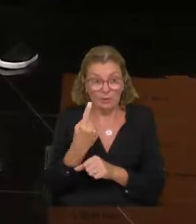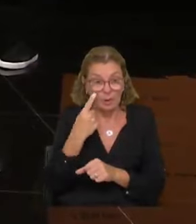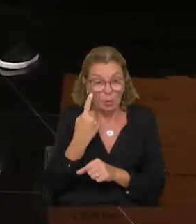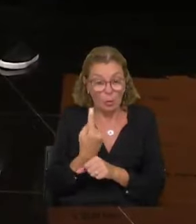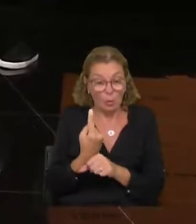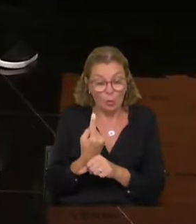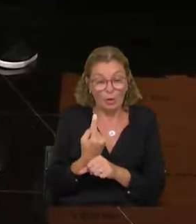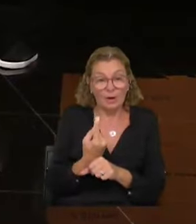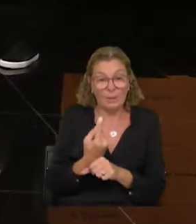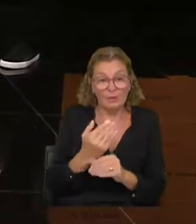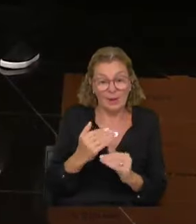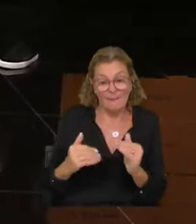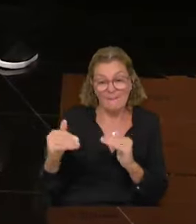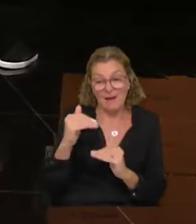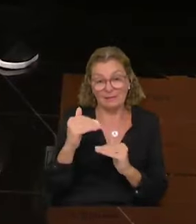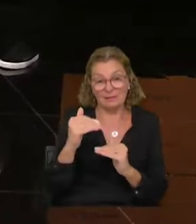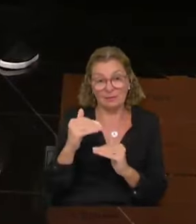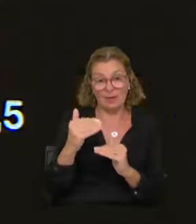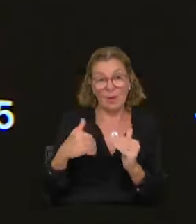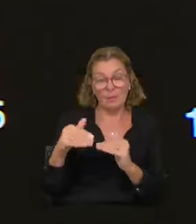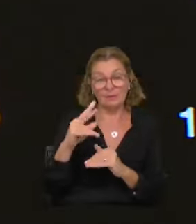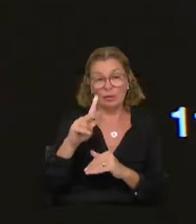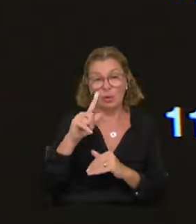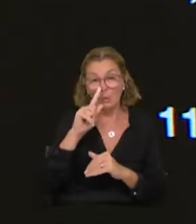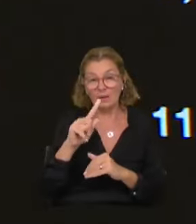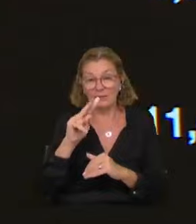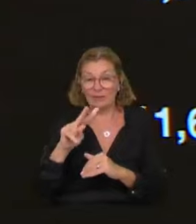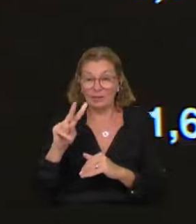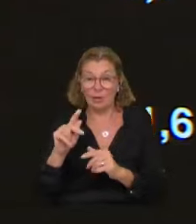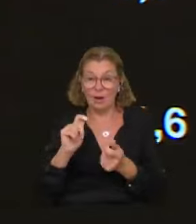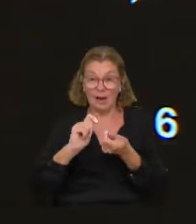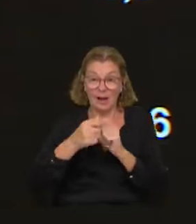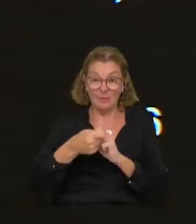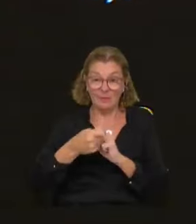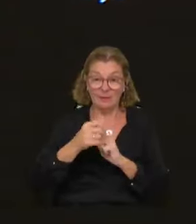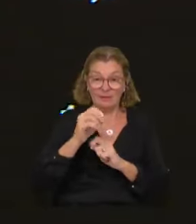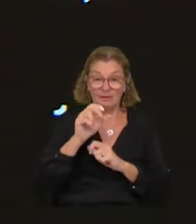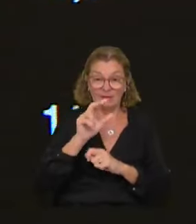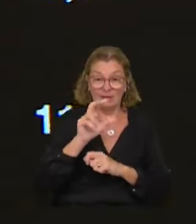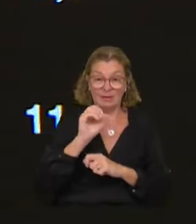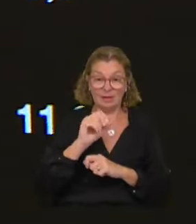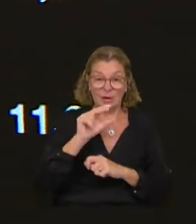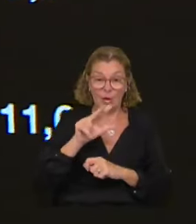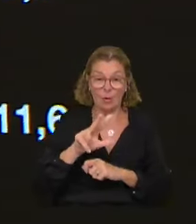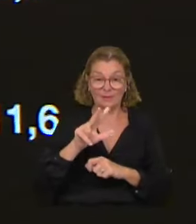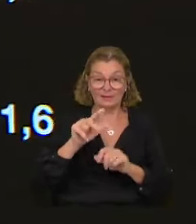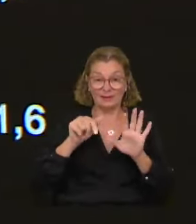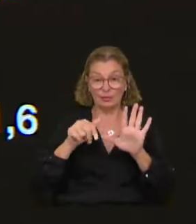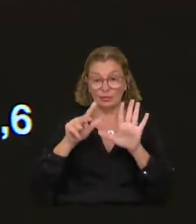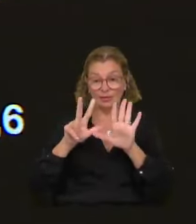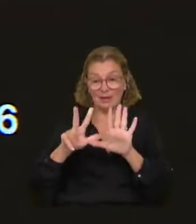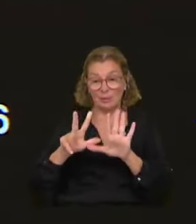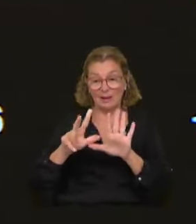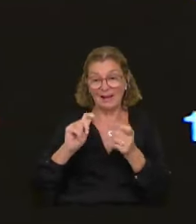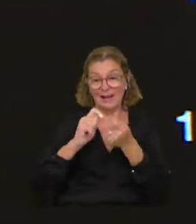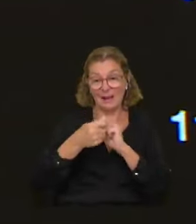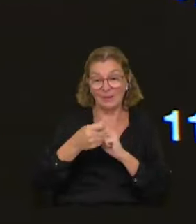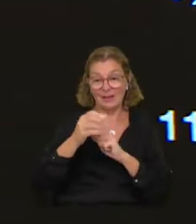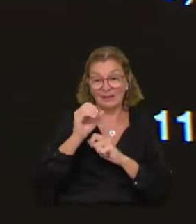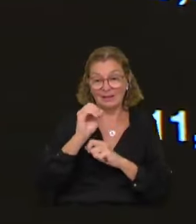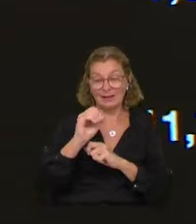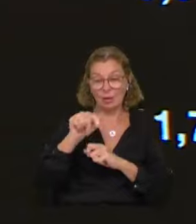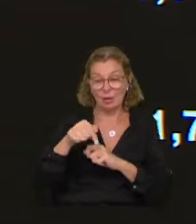mayor desigualdad aumenta en 2022 pasa de 0,389 a 0,394 de